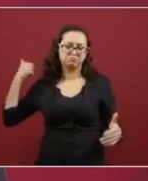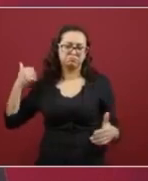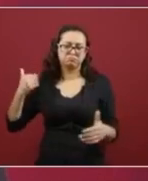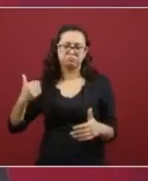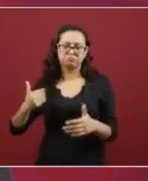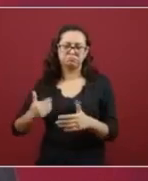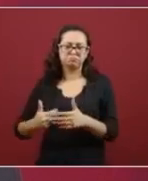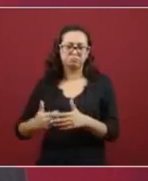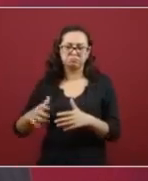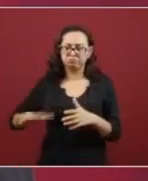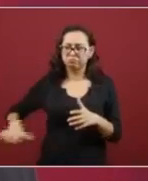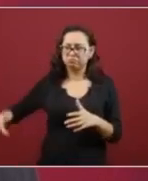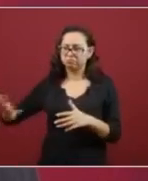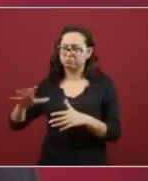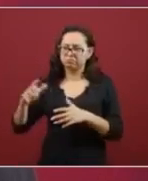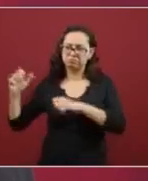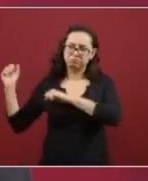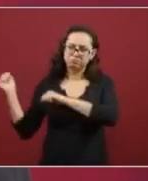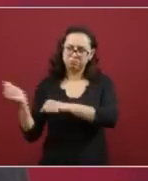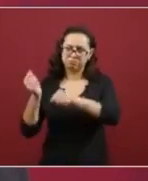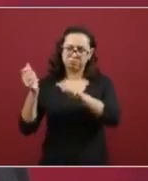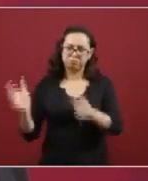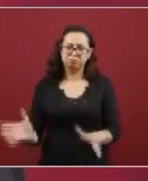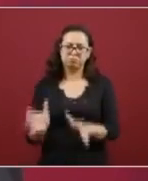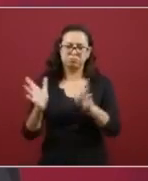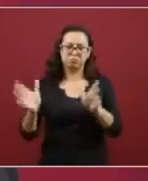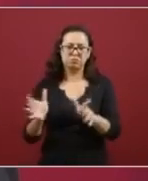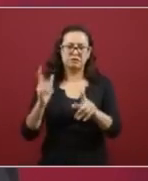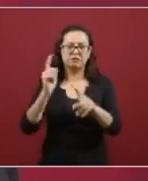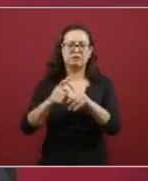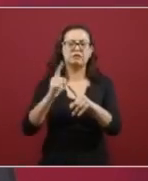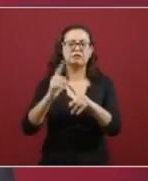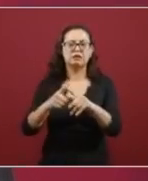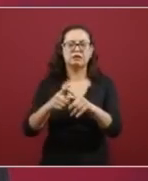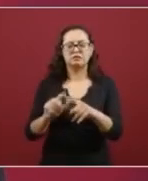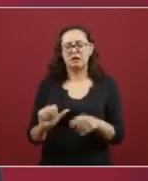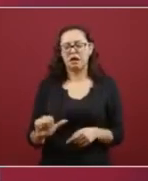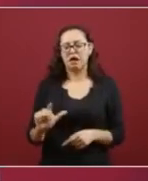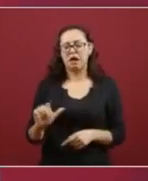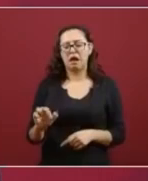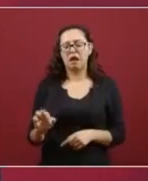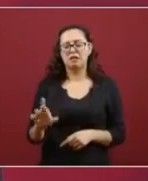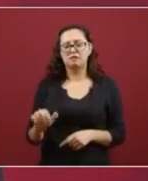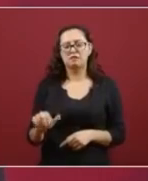la sociedad se llama Alfredo Harp.